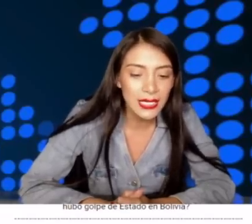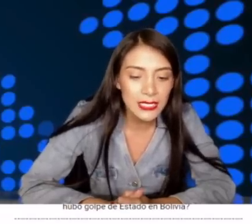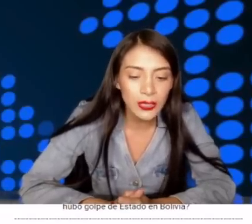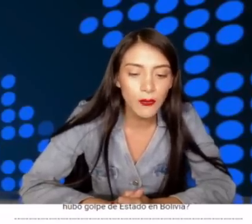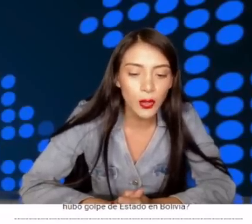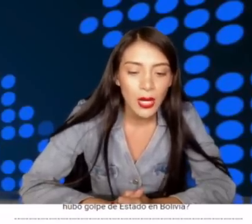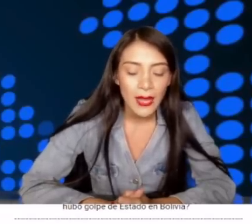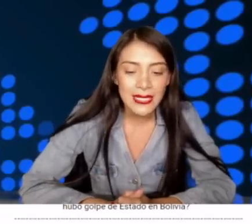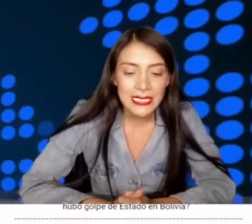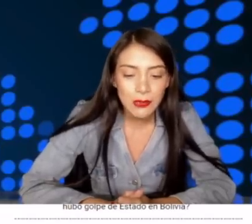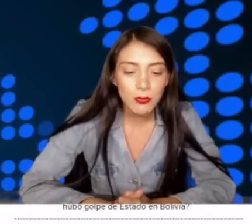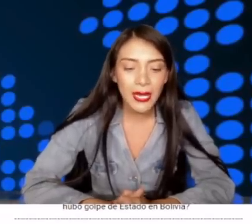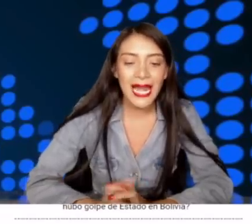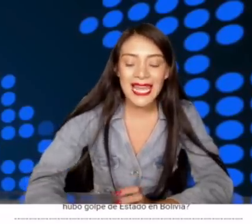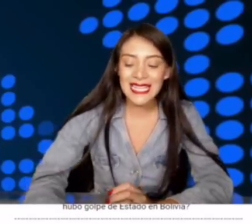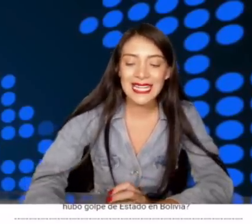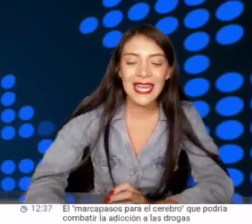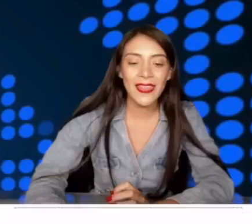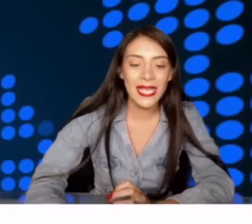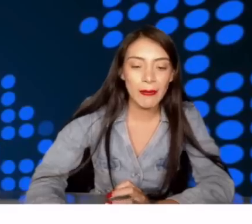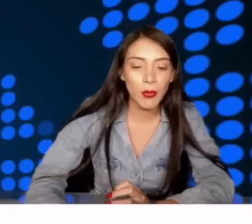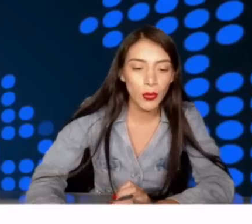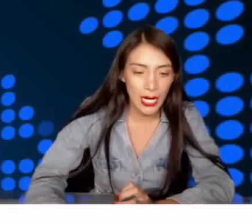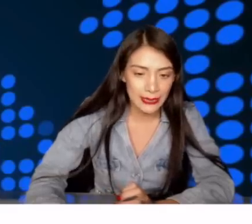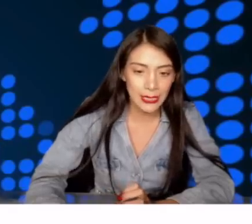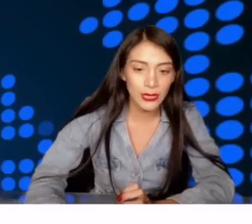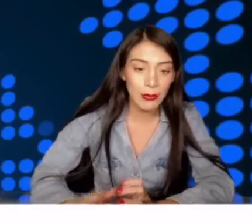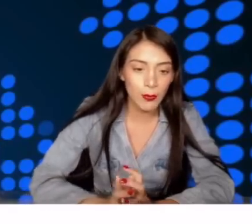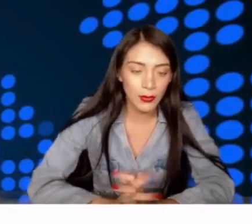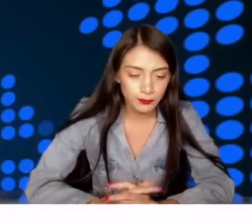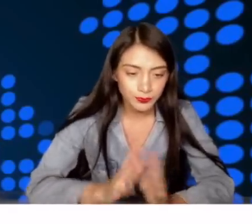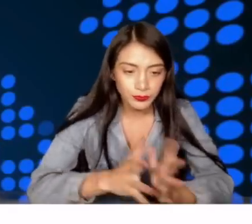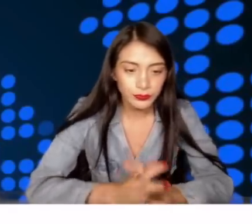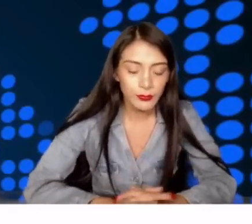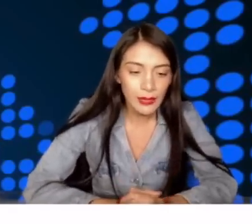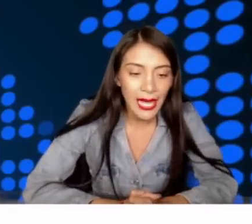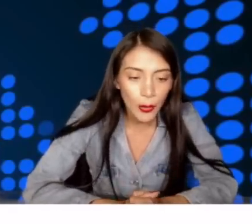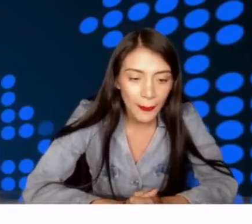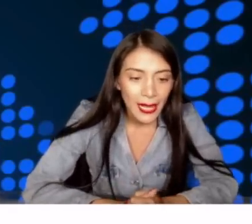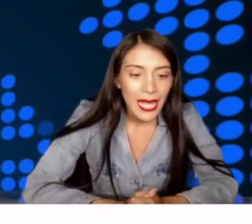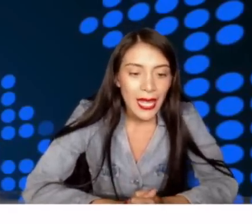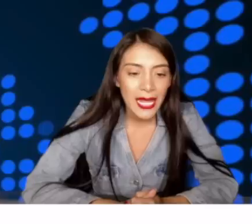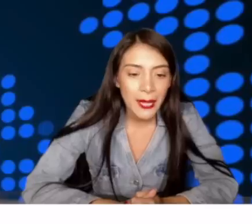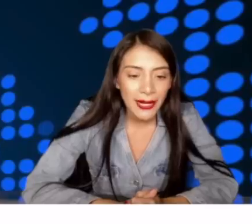después del ejército, que fueron decisivos para la salida de Evo.